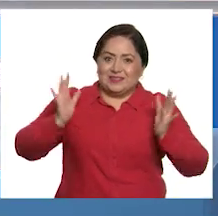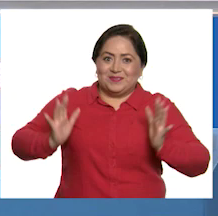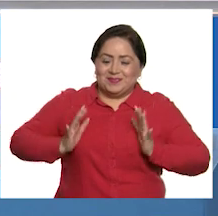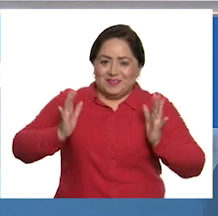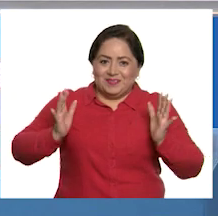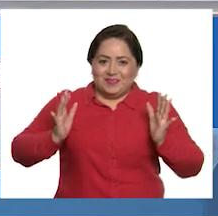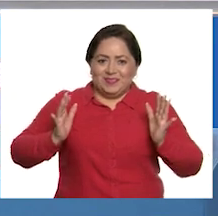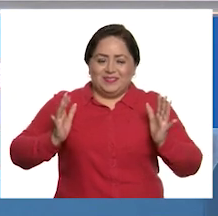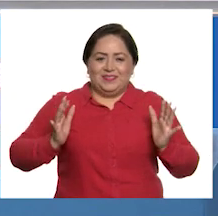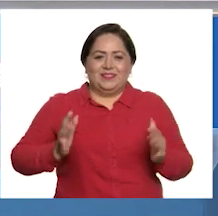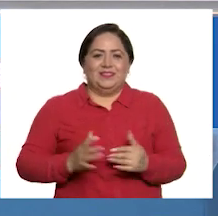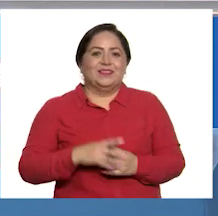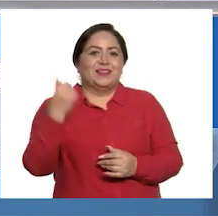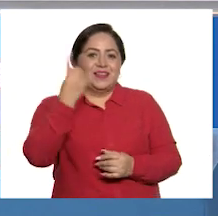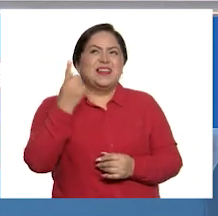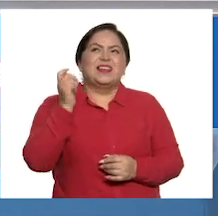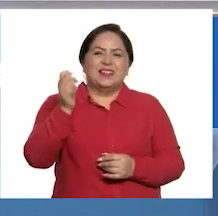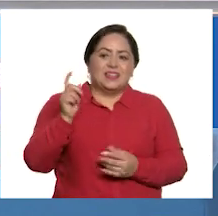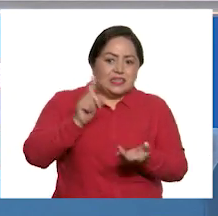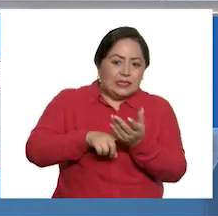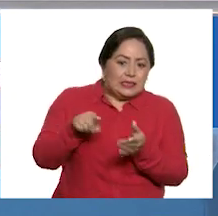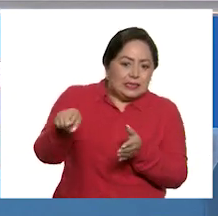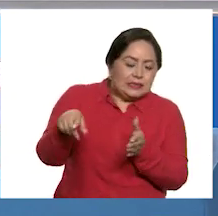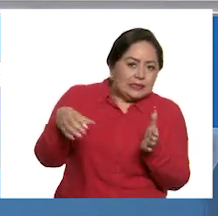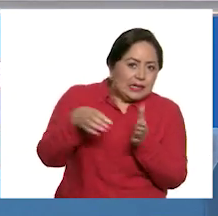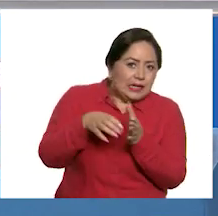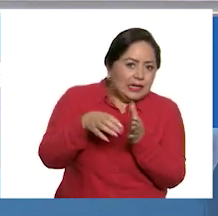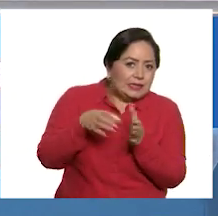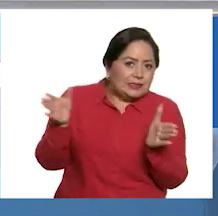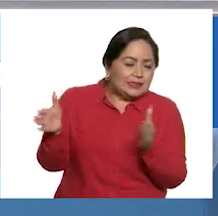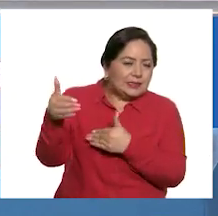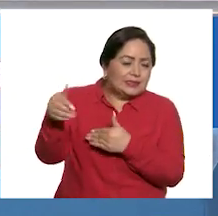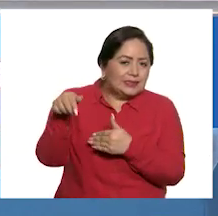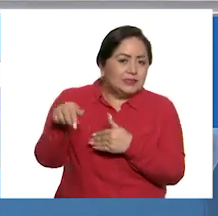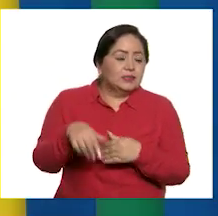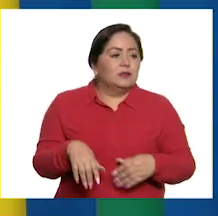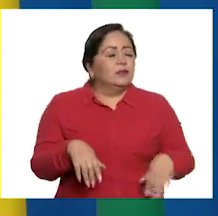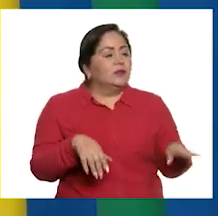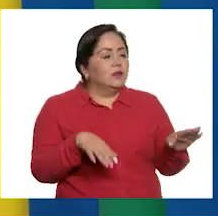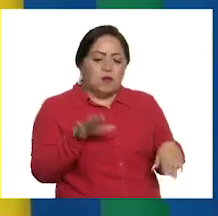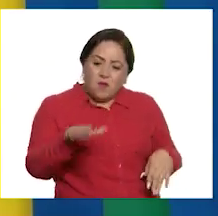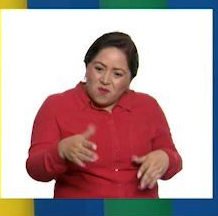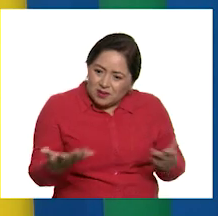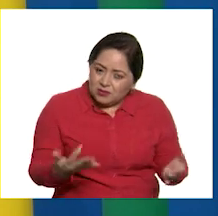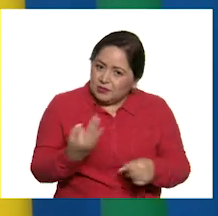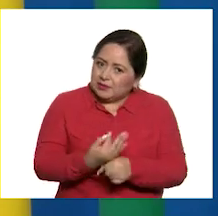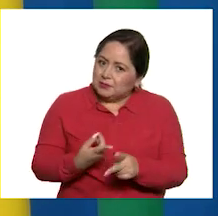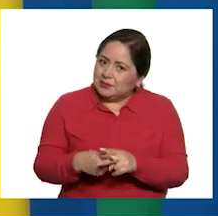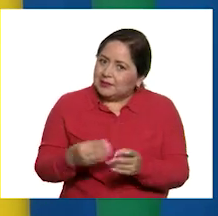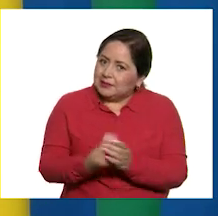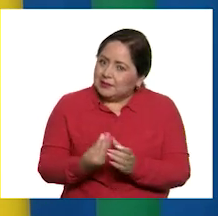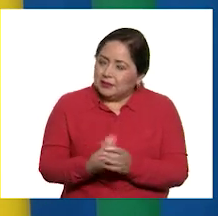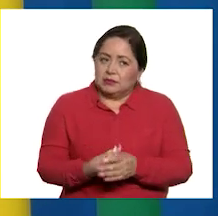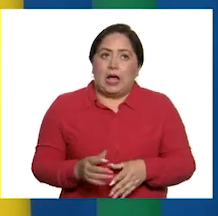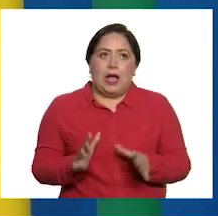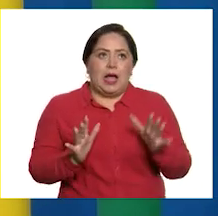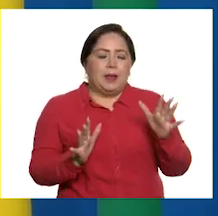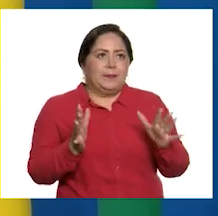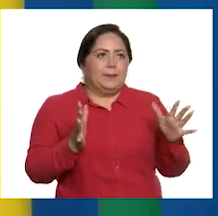sorpresota! Que viene adentro de esta caja. Ale, estamos empezando la clase.